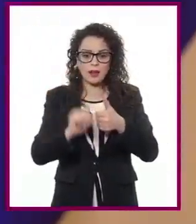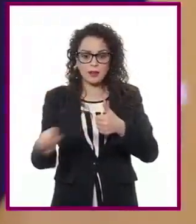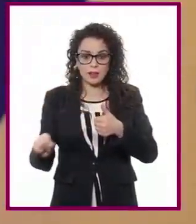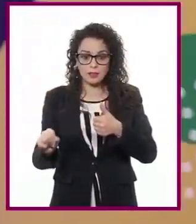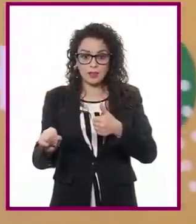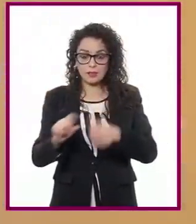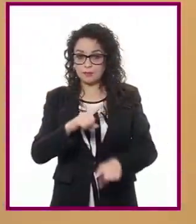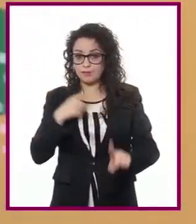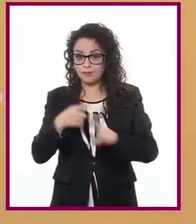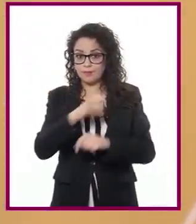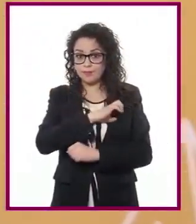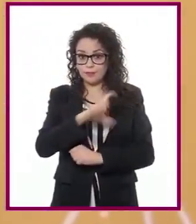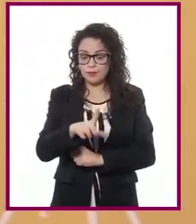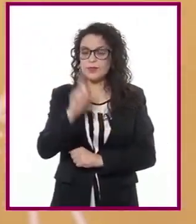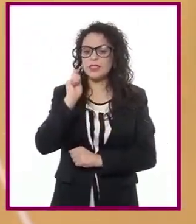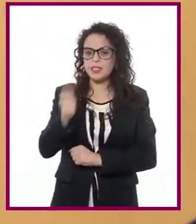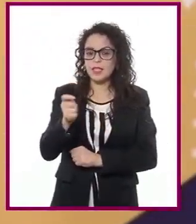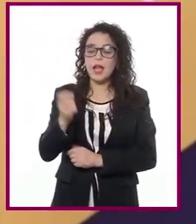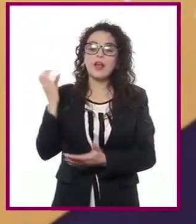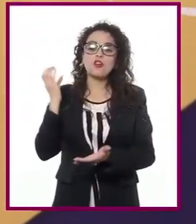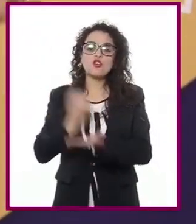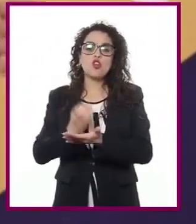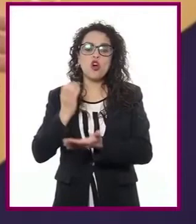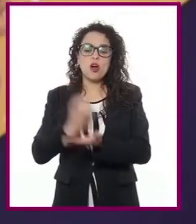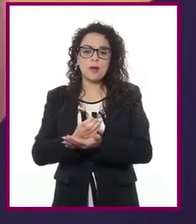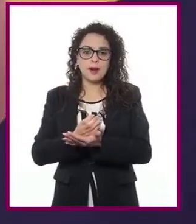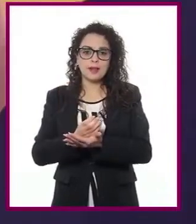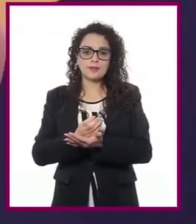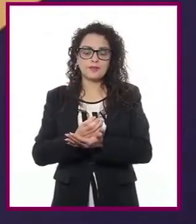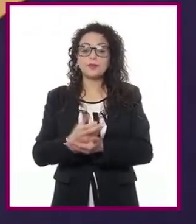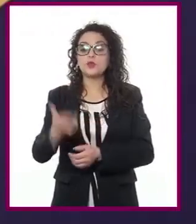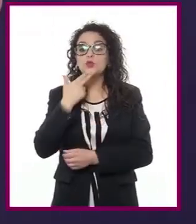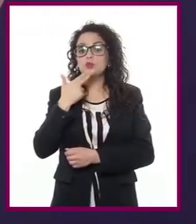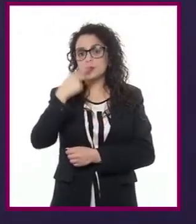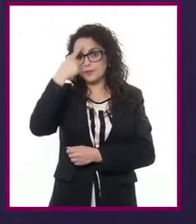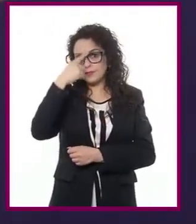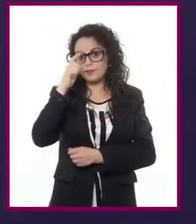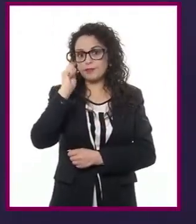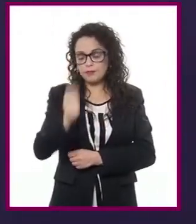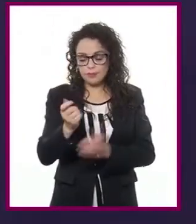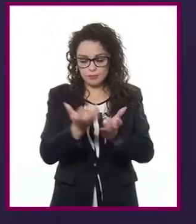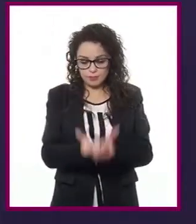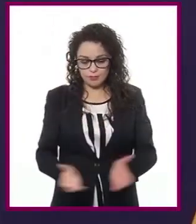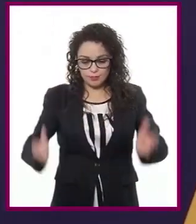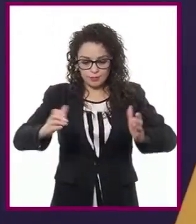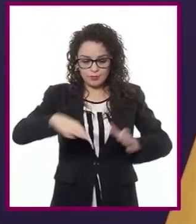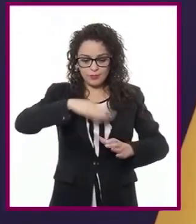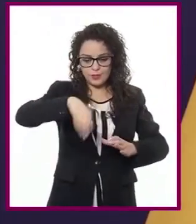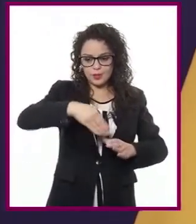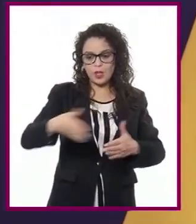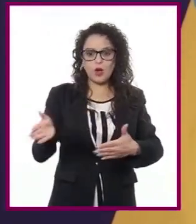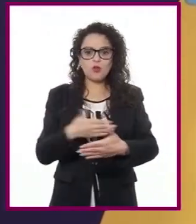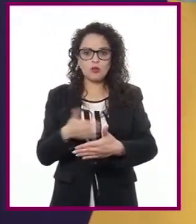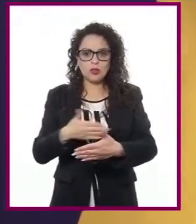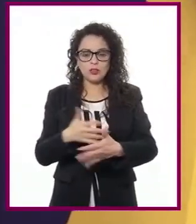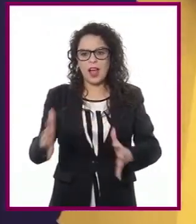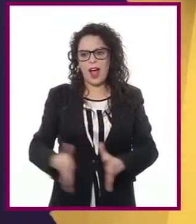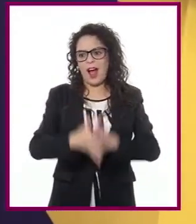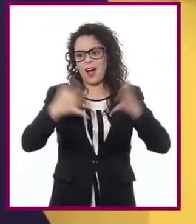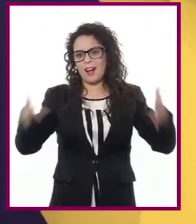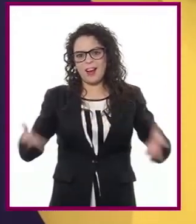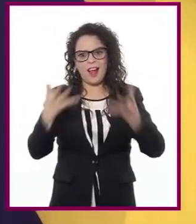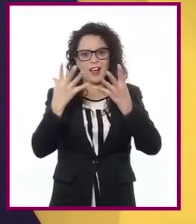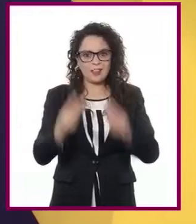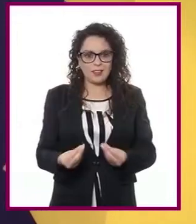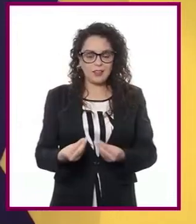Se trata de un caso de cobre, el cual es muy útil para preparar diferentes platillos en grandes cantidades.